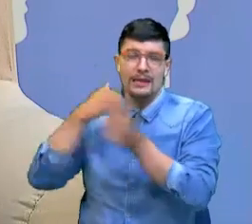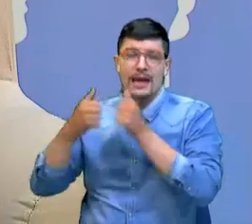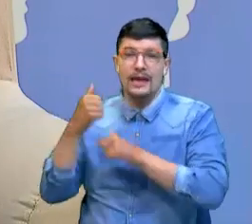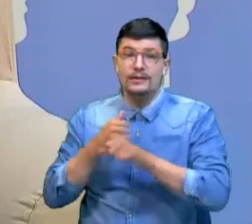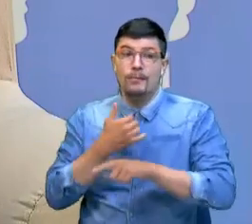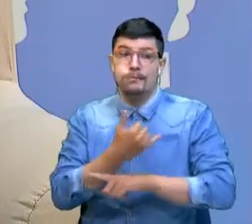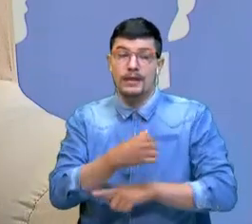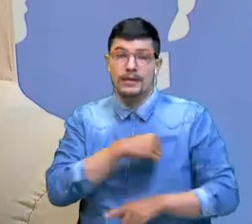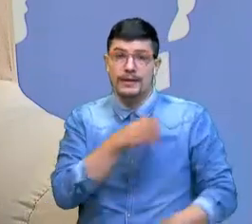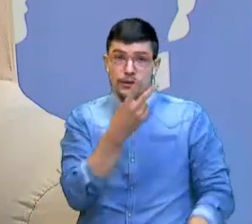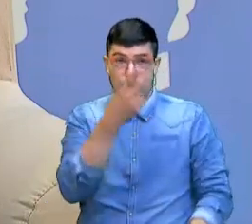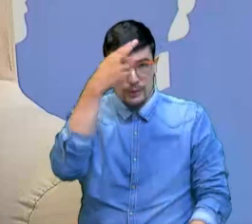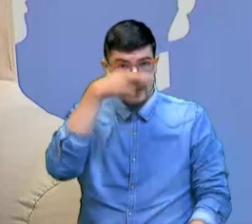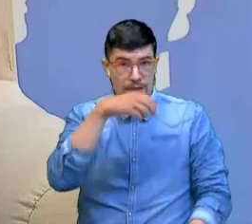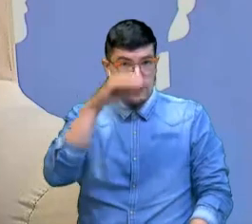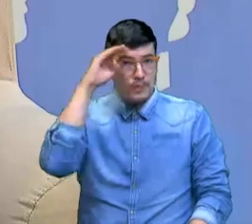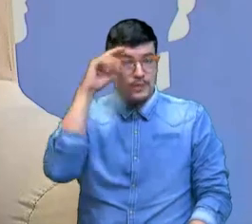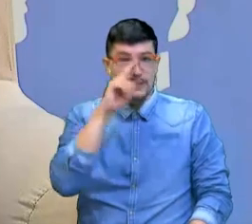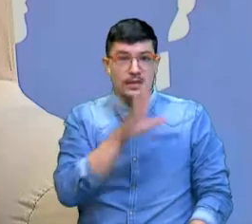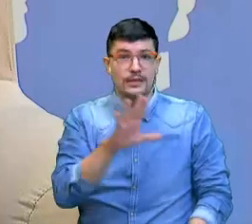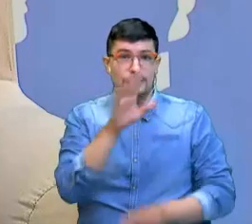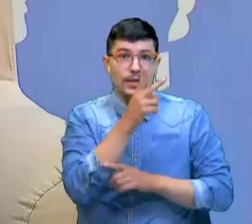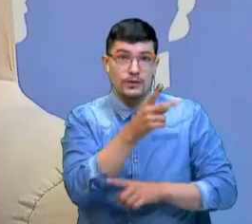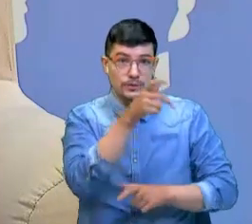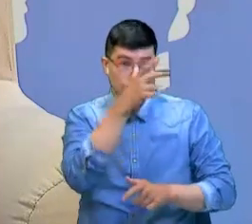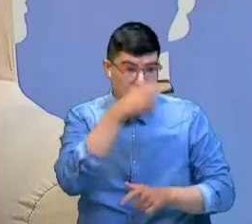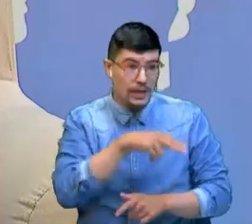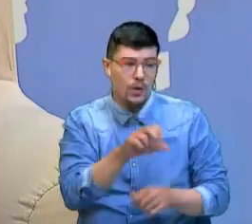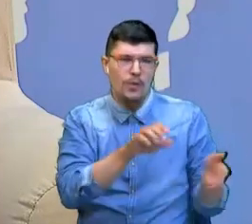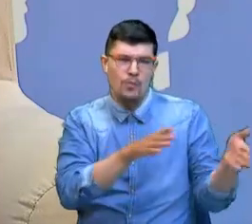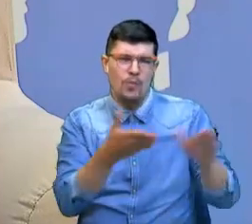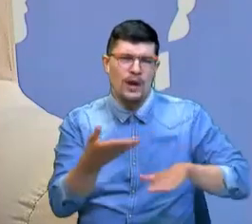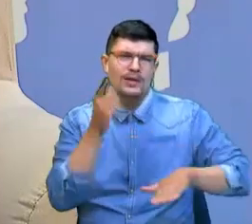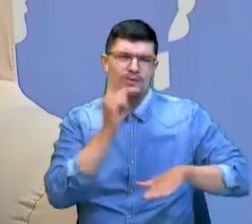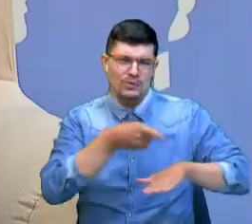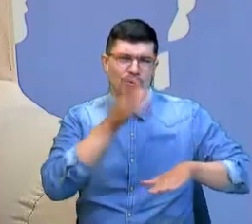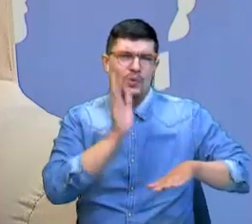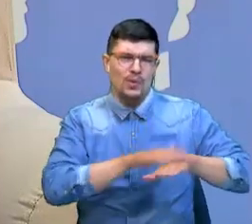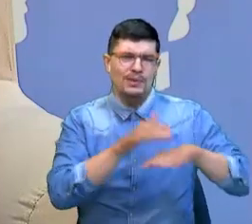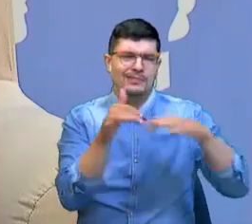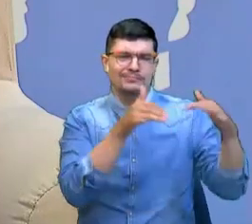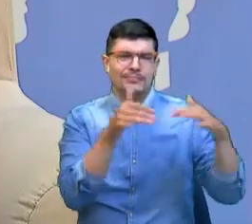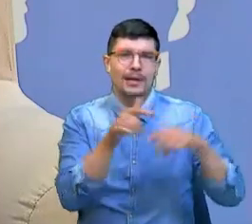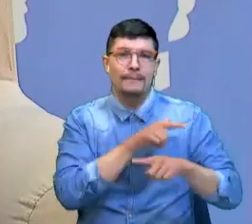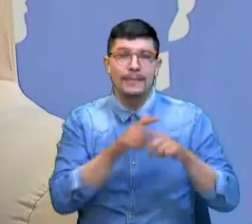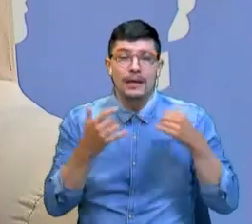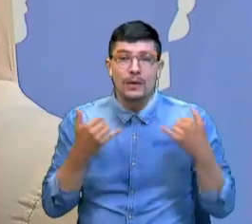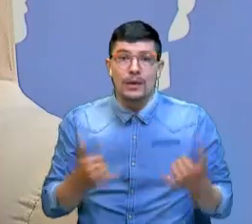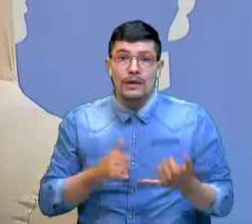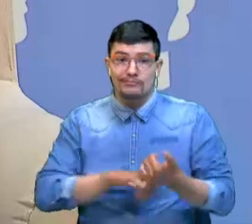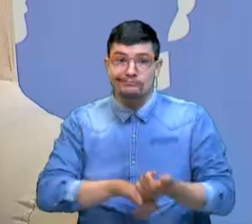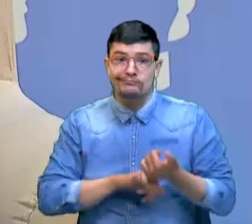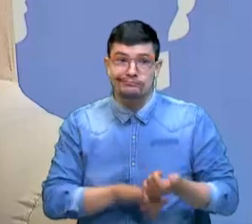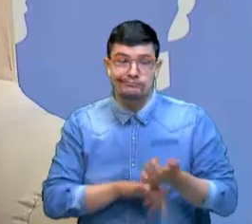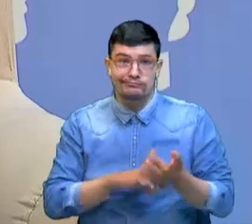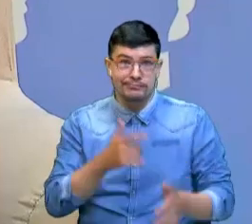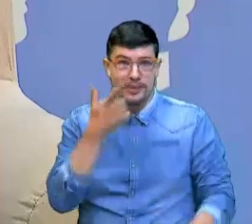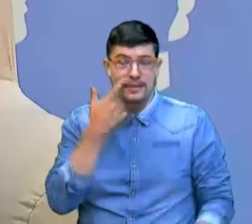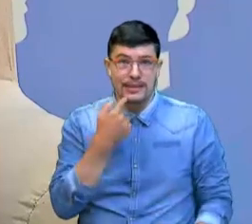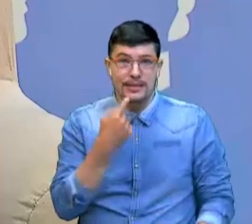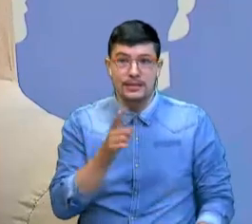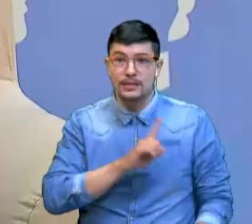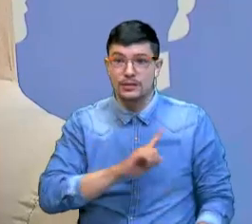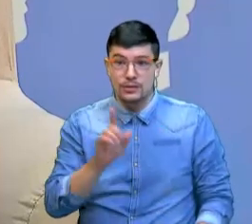Constitucional y se indicó que esa dependencia de los padres no era absoluta. Es decir, si un